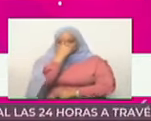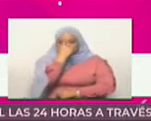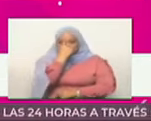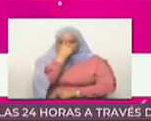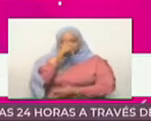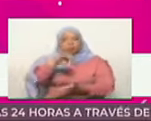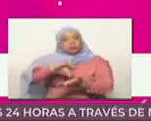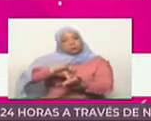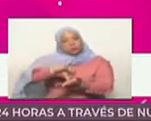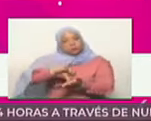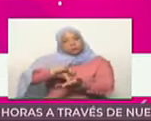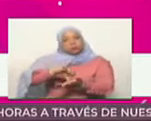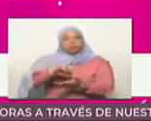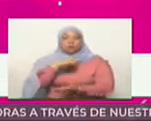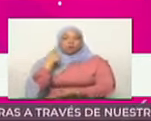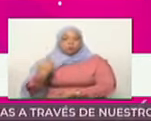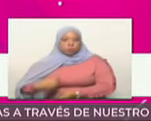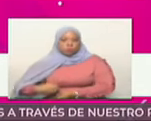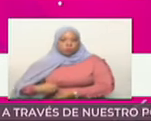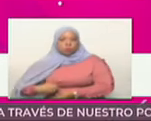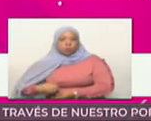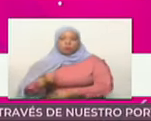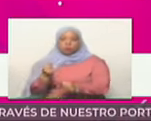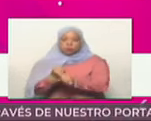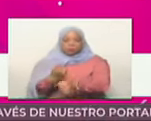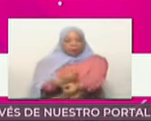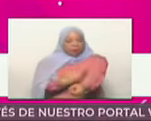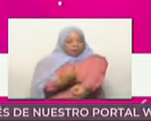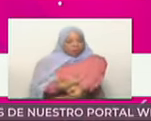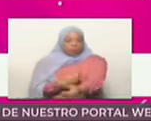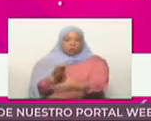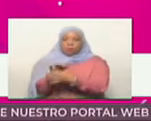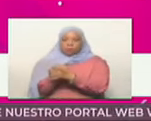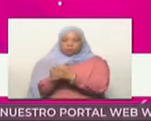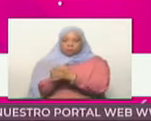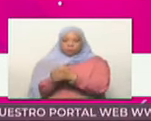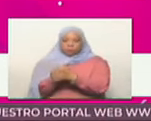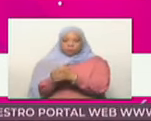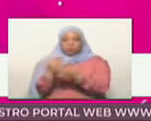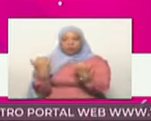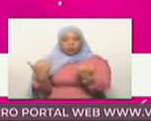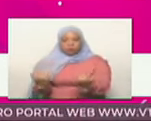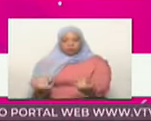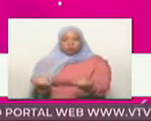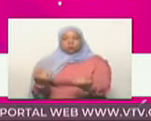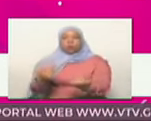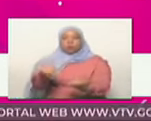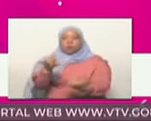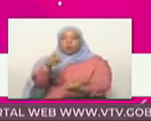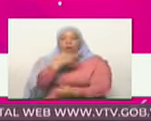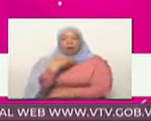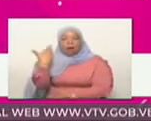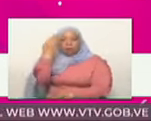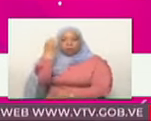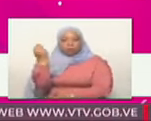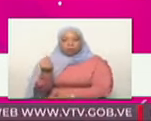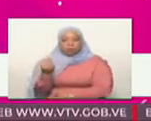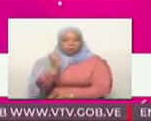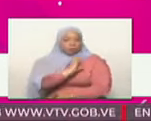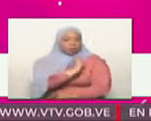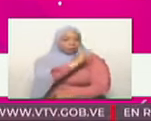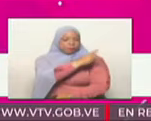Irán, Bielorrusia, hermanos del alma todos, o alguien lo duda, Etiopía,